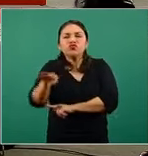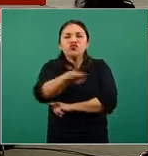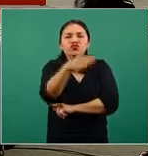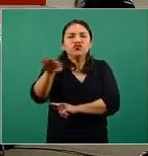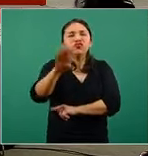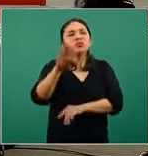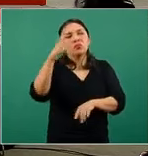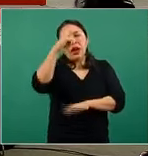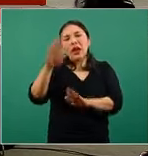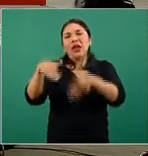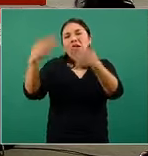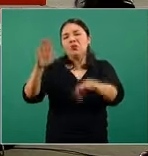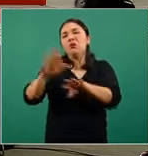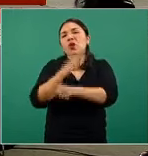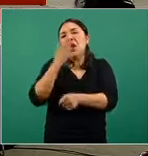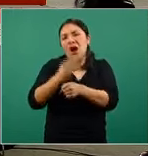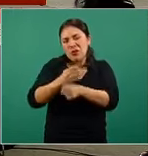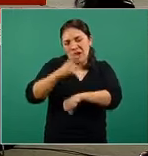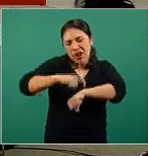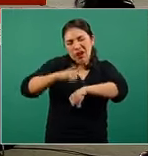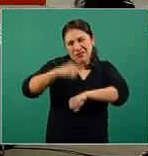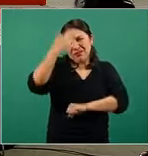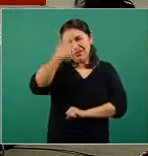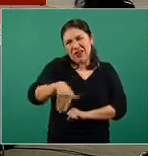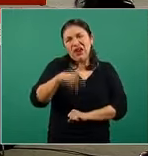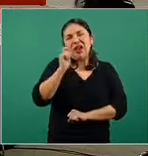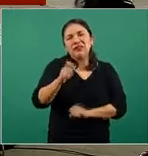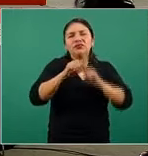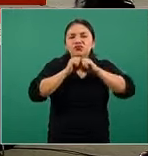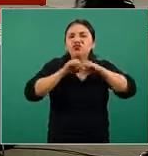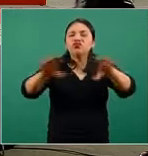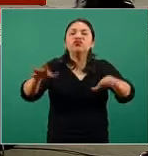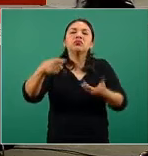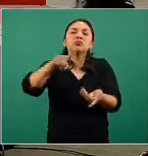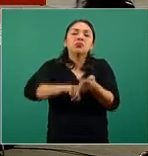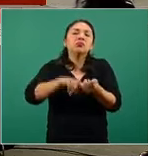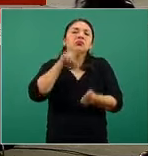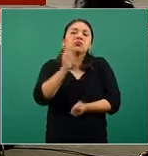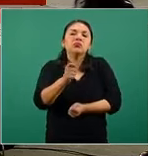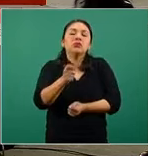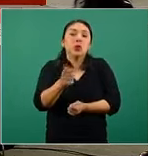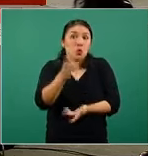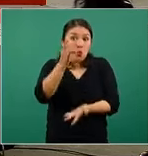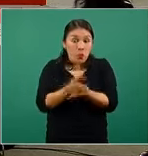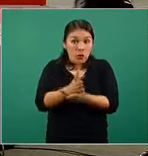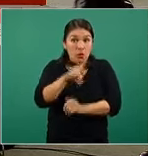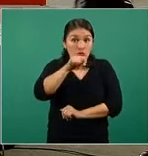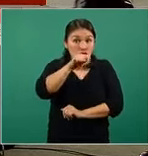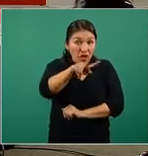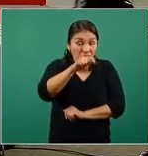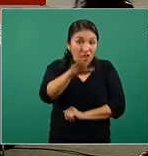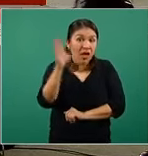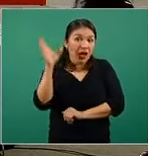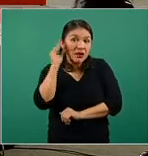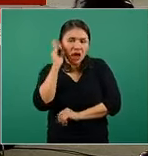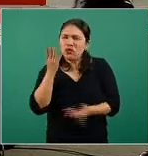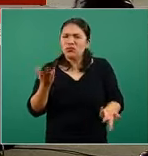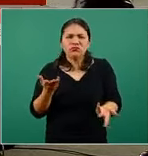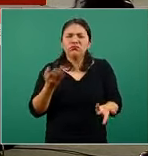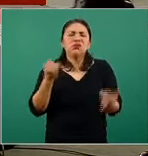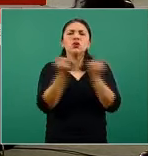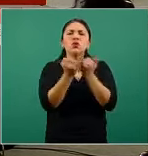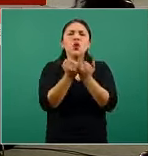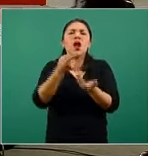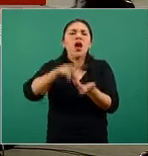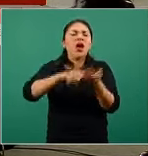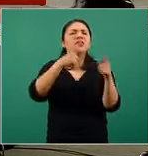público, dado que esta conferencia, como todos sabemos, se transmite a través de no solamente los medios de comunicación, sino